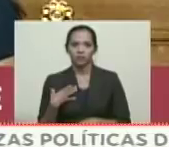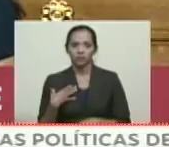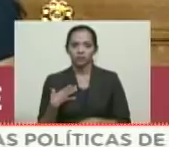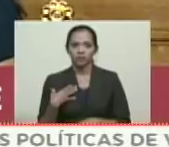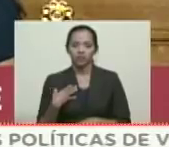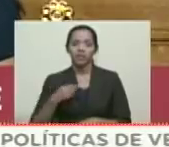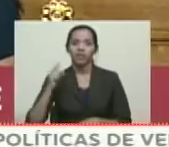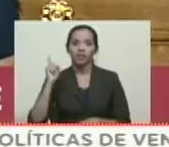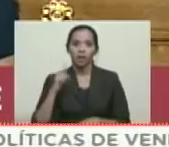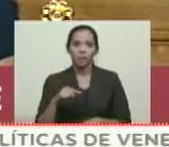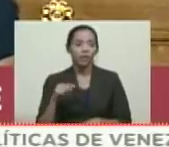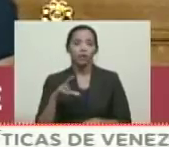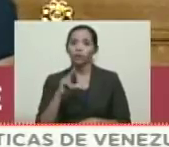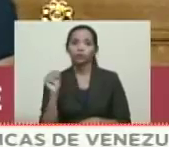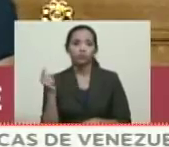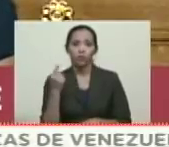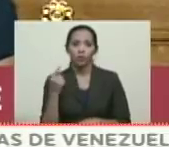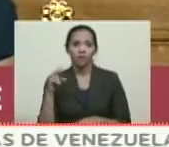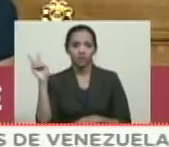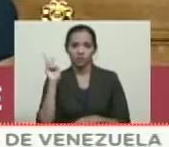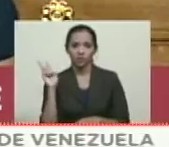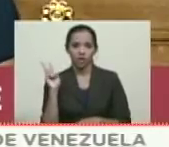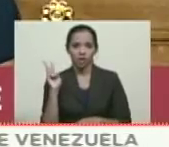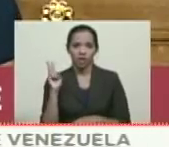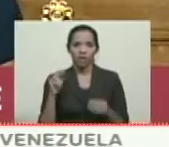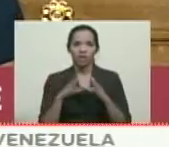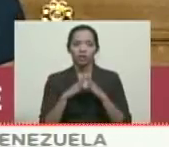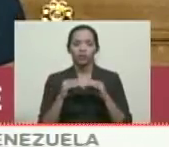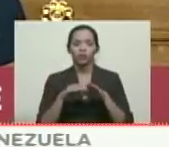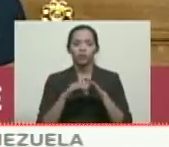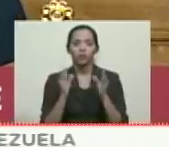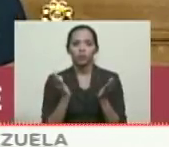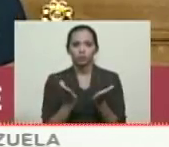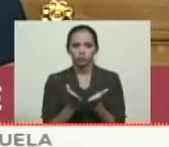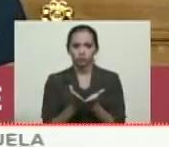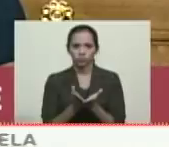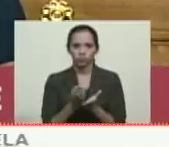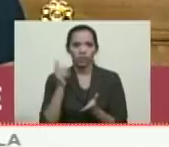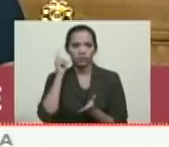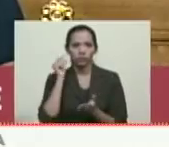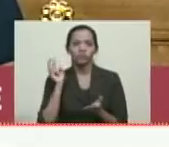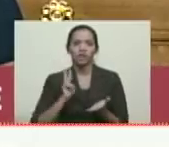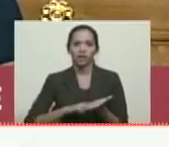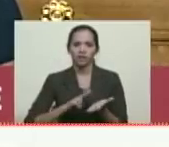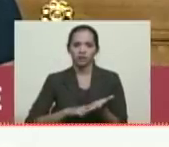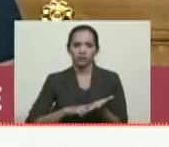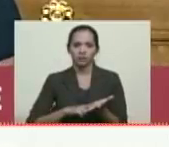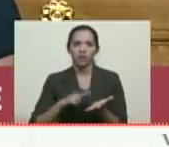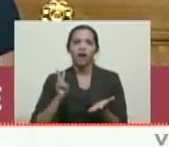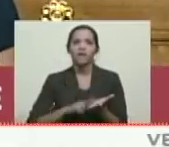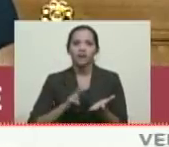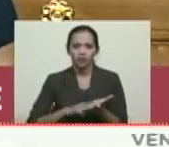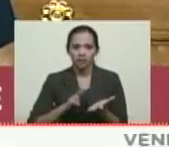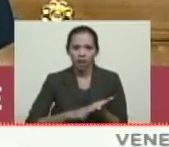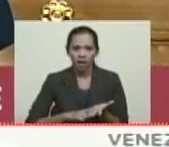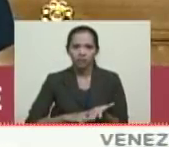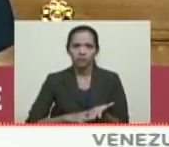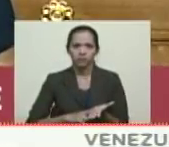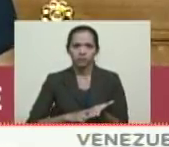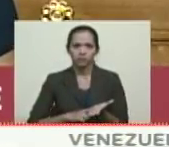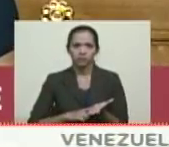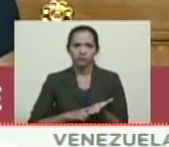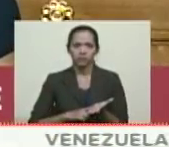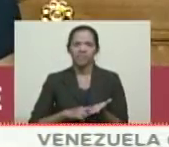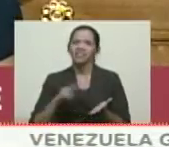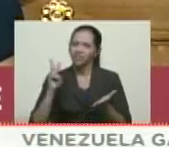que también, no solo Venezuela, que todo el mundo escuche la verdad verdadera. Y esa